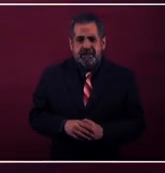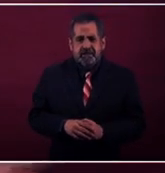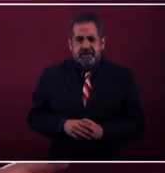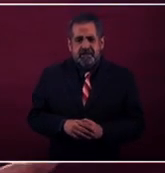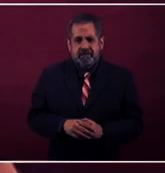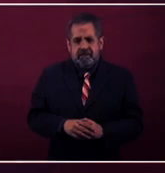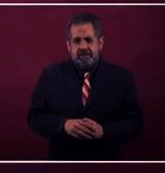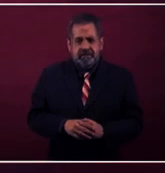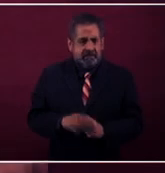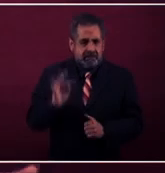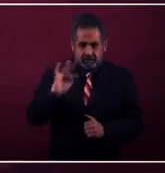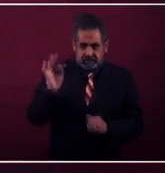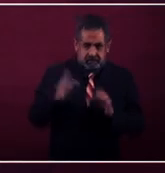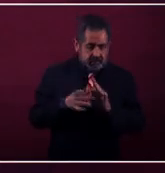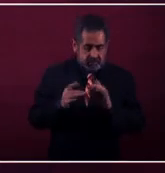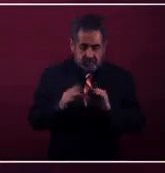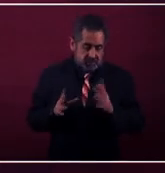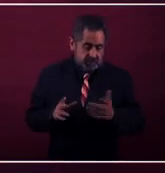Claro que sí.